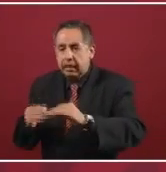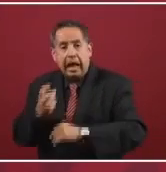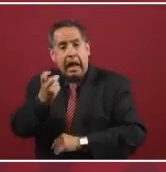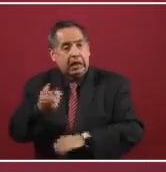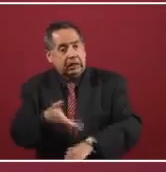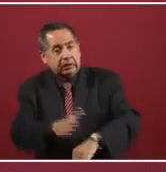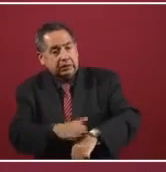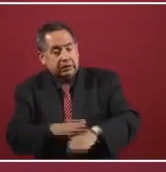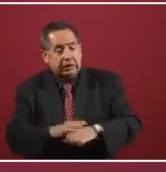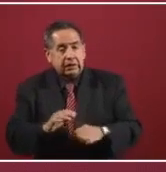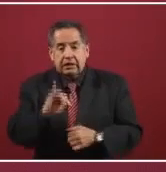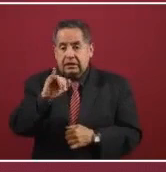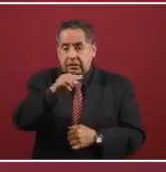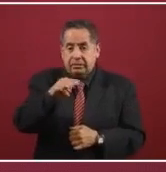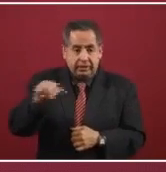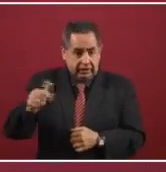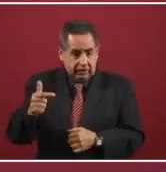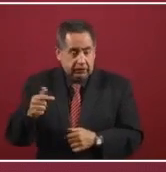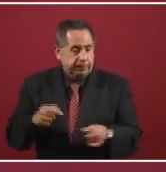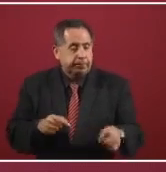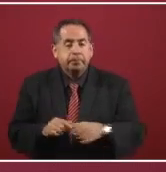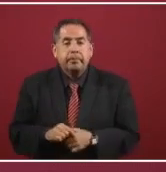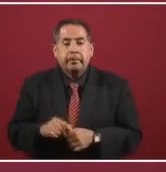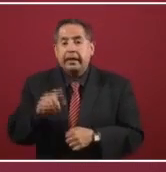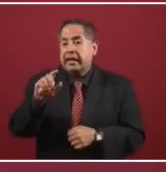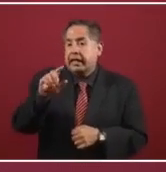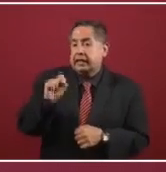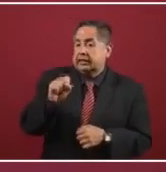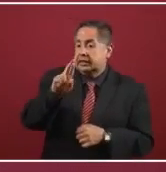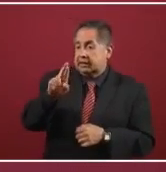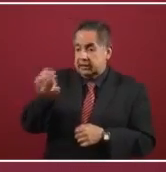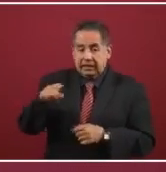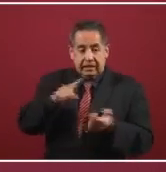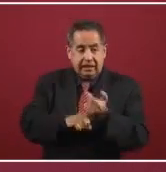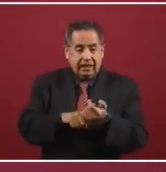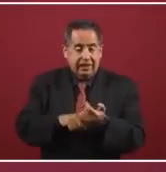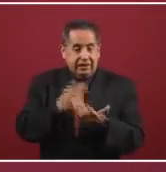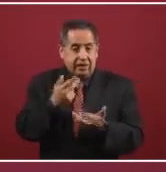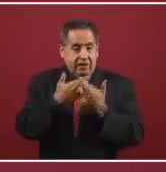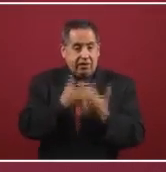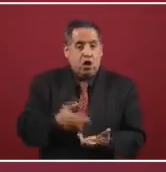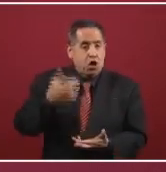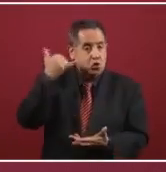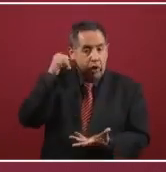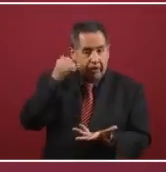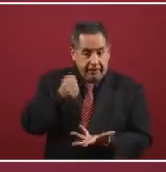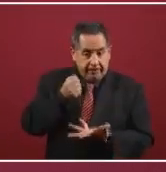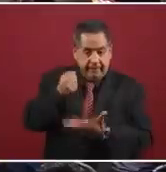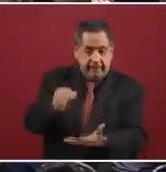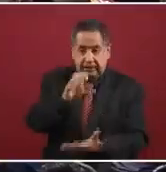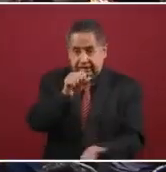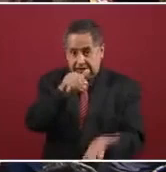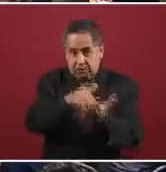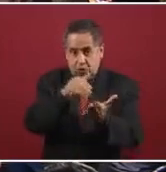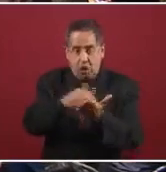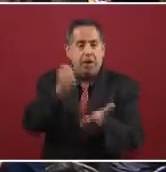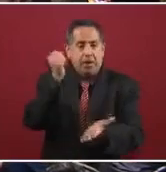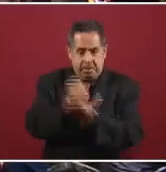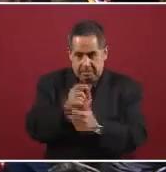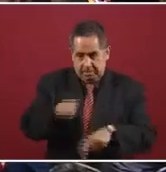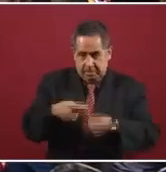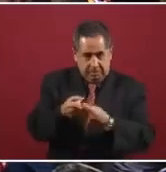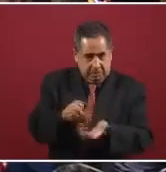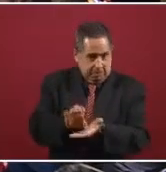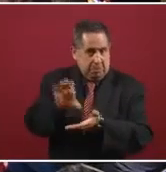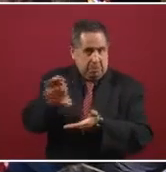Migración. Secretaría de Relaciones Exteriores del Fondo Yucatán nos pidieron 60 millones y ya se los aprobamos y los vamos a respaldar con